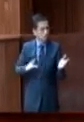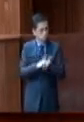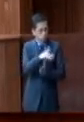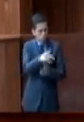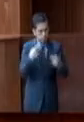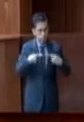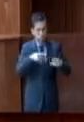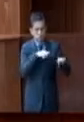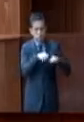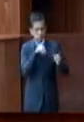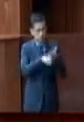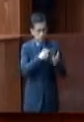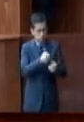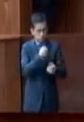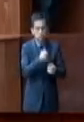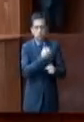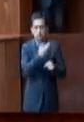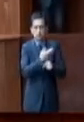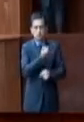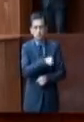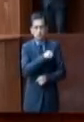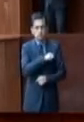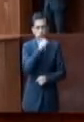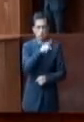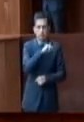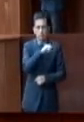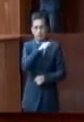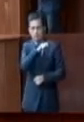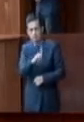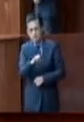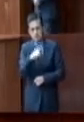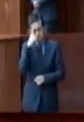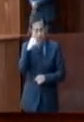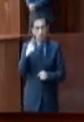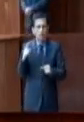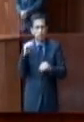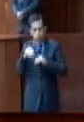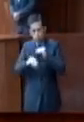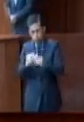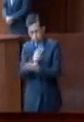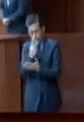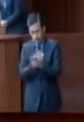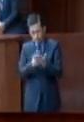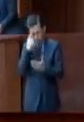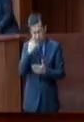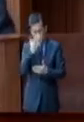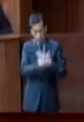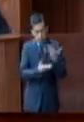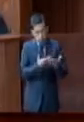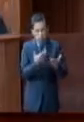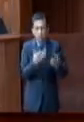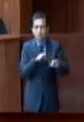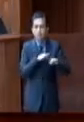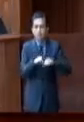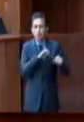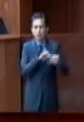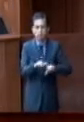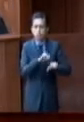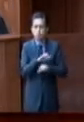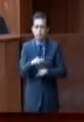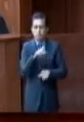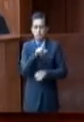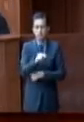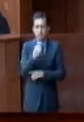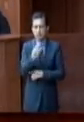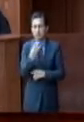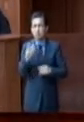propia secretaria de salud como de lista con base en el programa de formalización de empleos se proyectó la incorporación de 73 mil plazas con